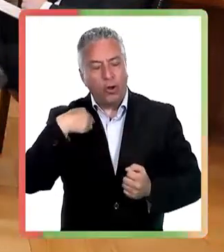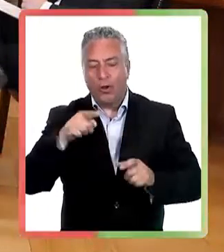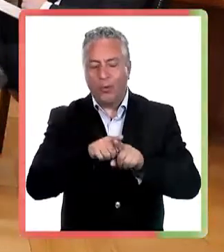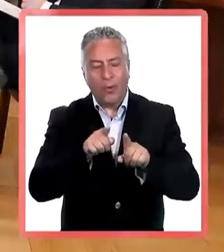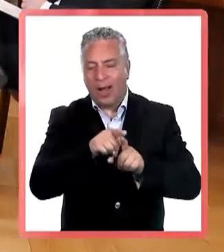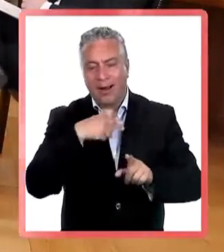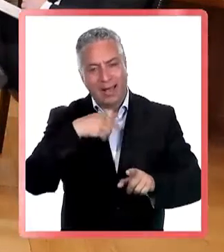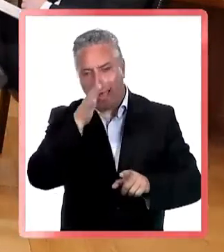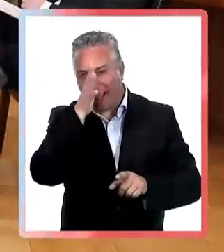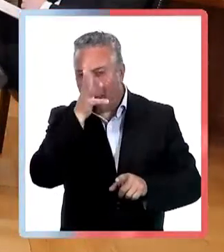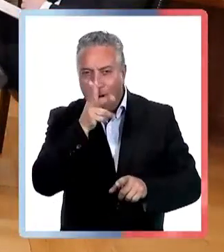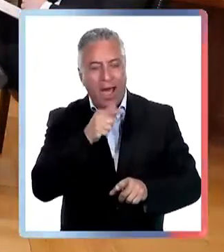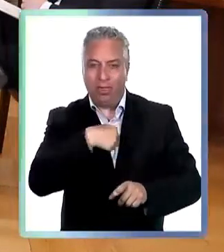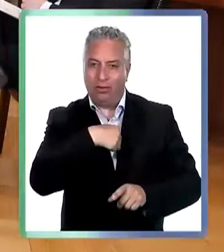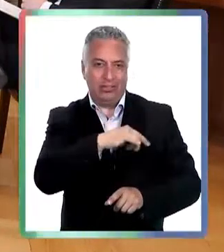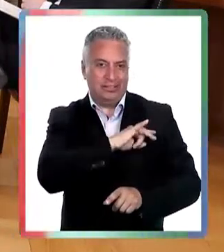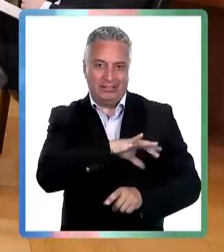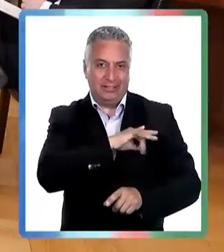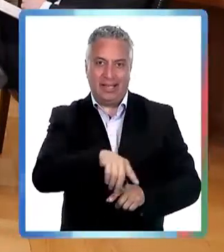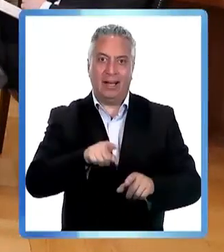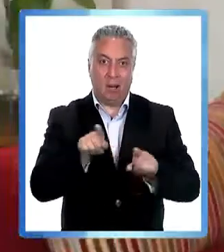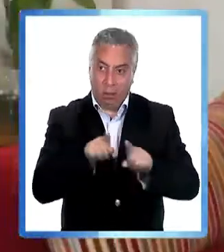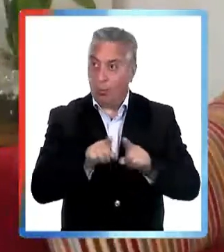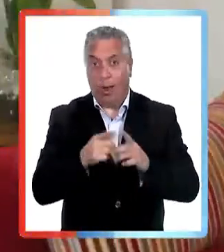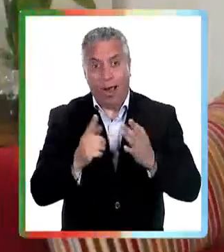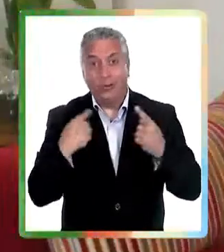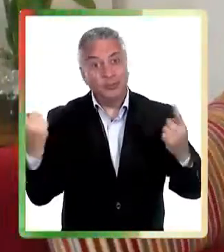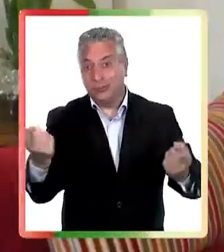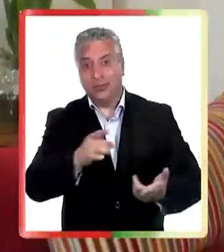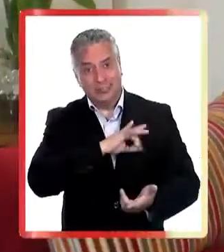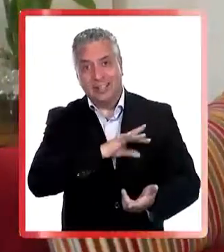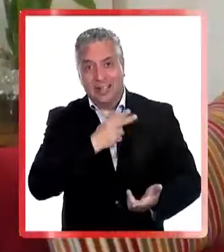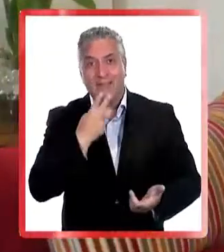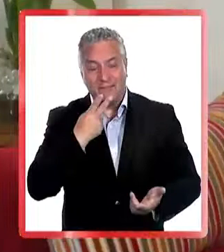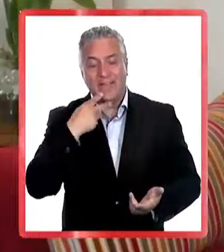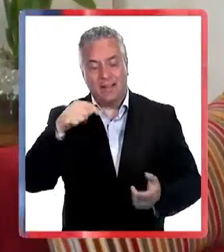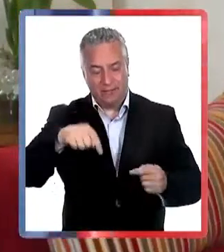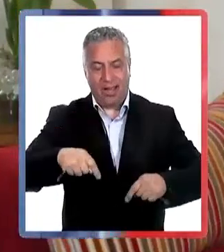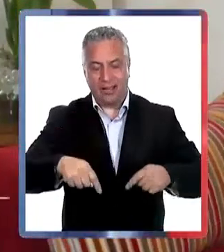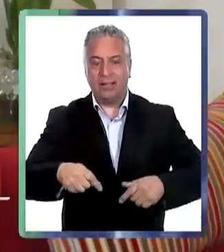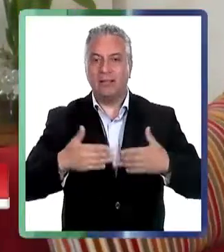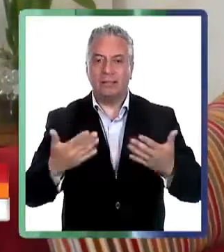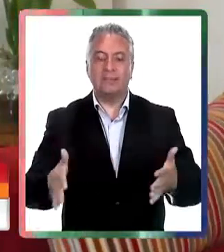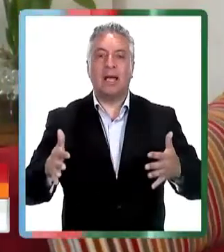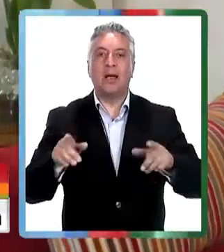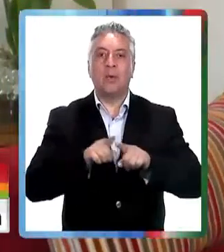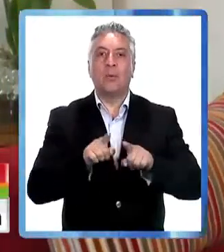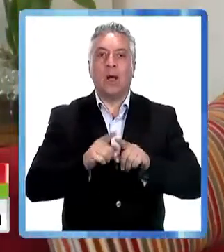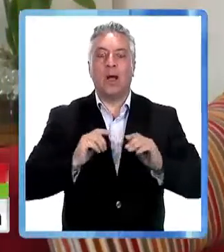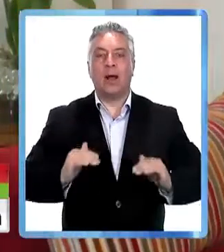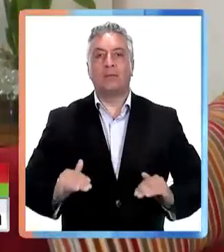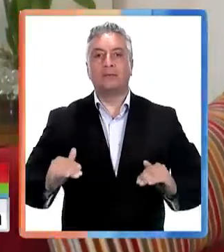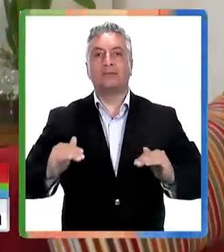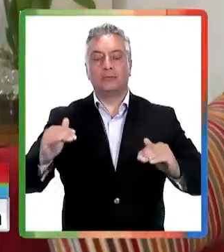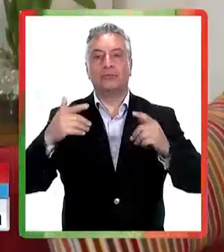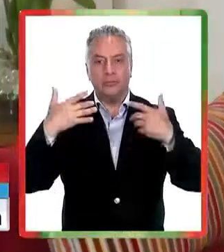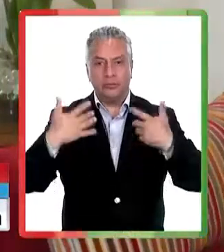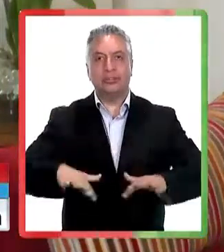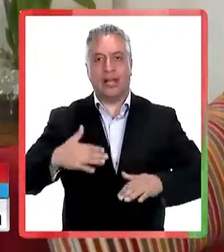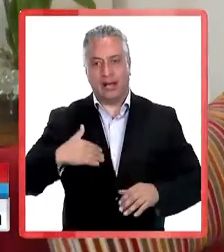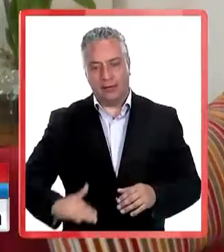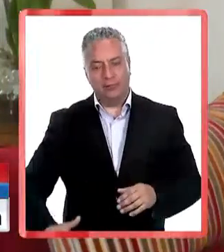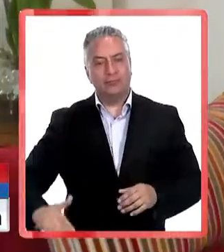creo yo, una enamorada de mi país, como debemos ser todos los que vivimos acá y que hemos sido criados y